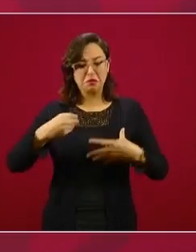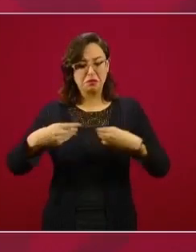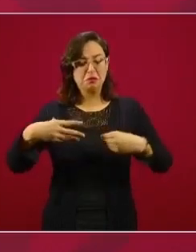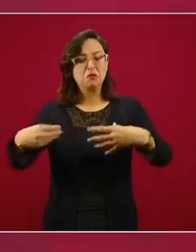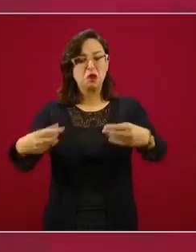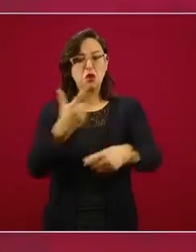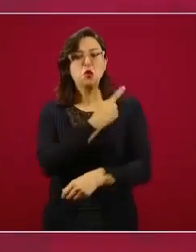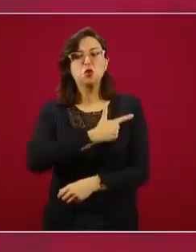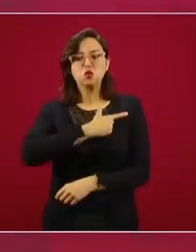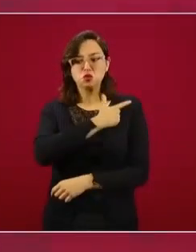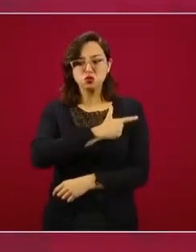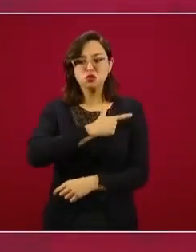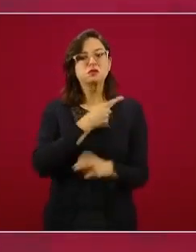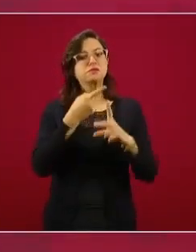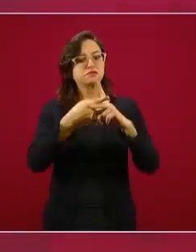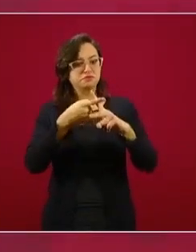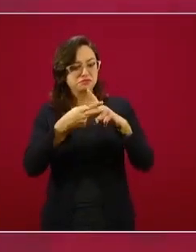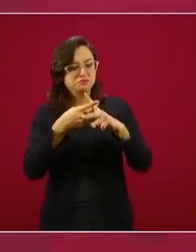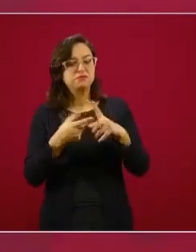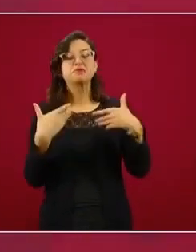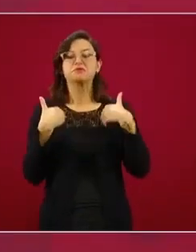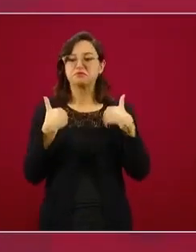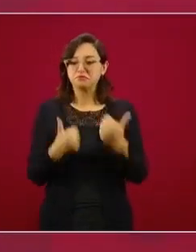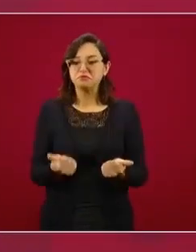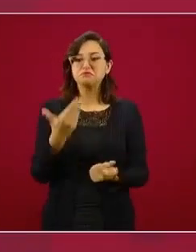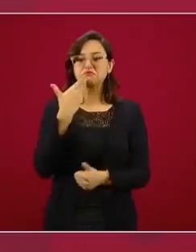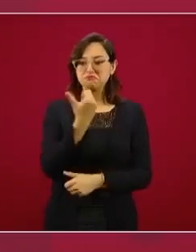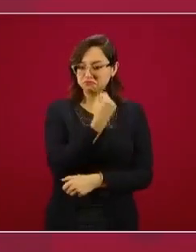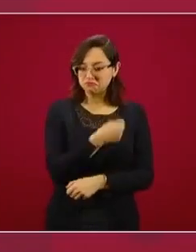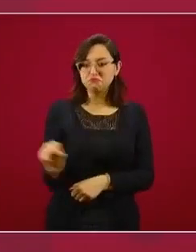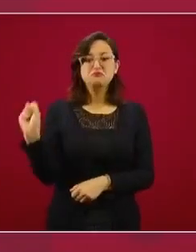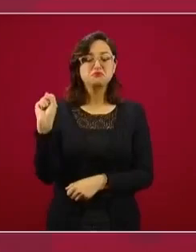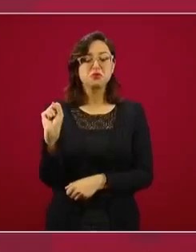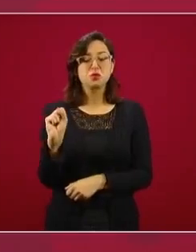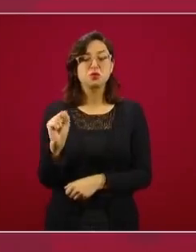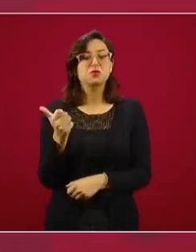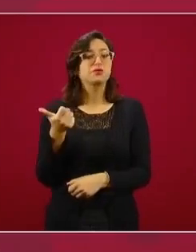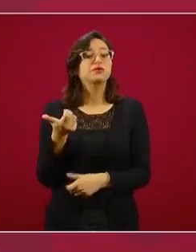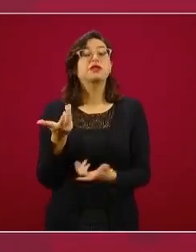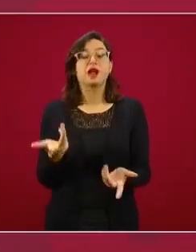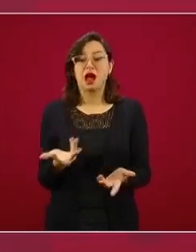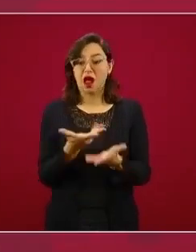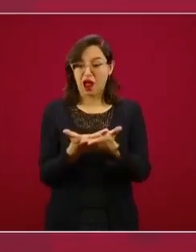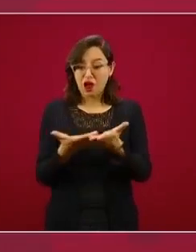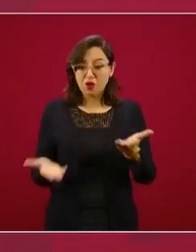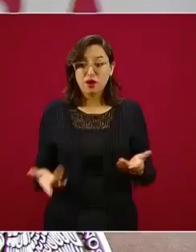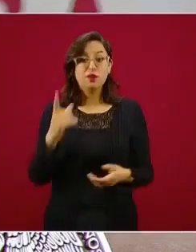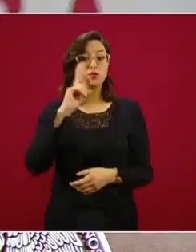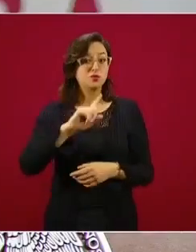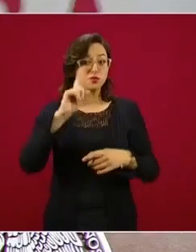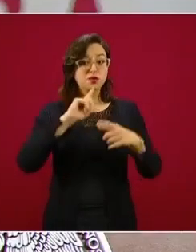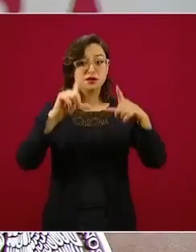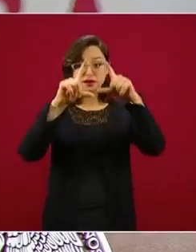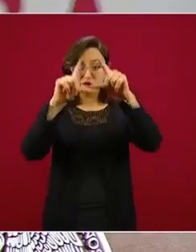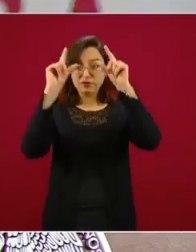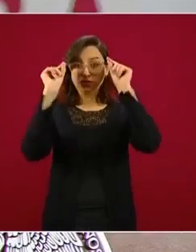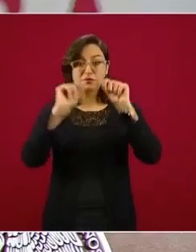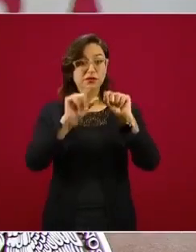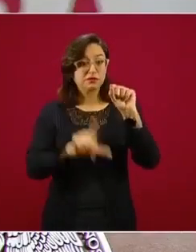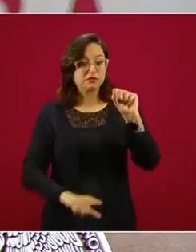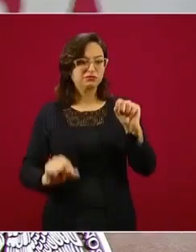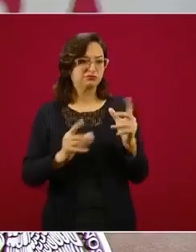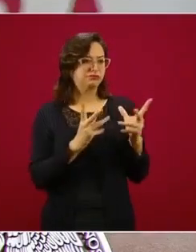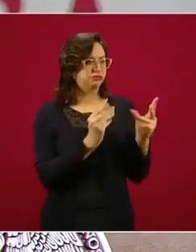epidemiología, le entendía la estadística, era buena en los números, y así hay muchas enfermeras en nuestro